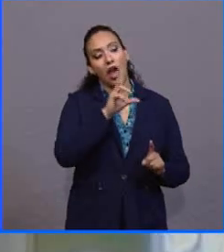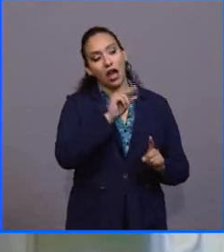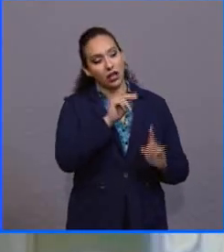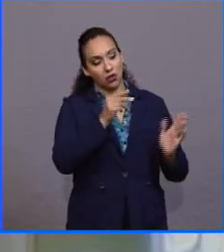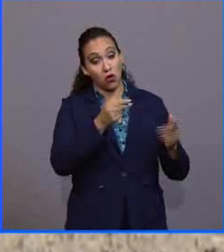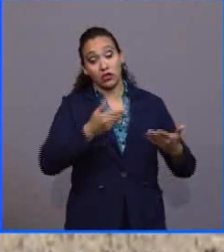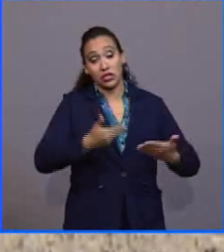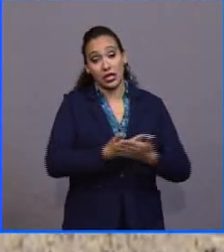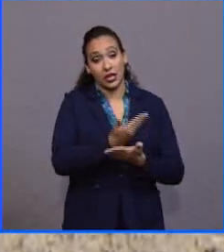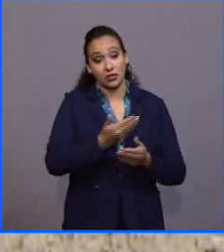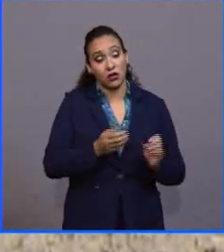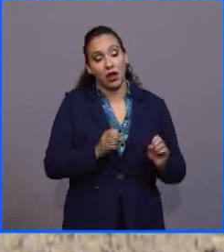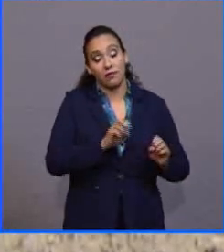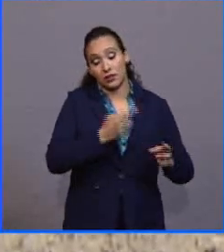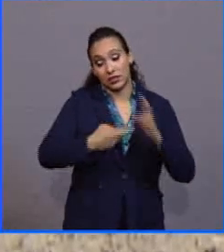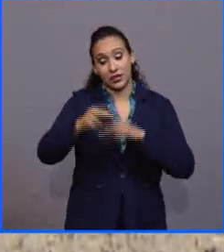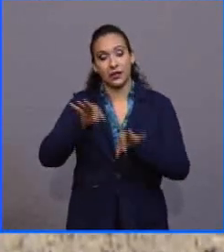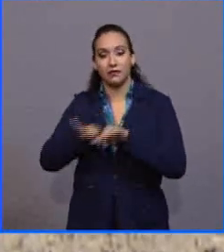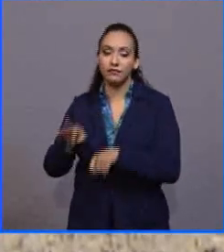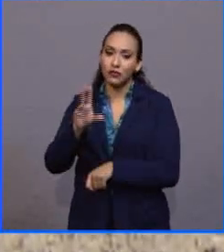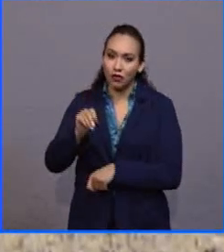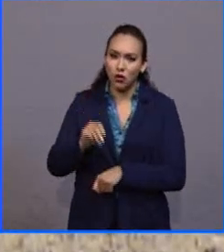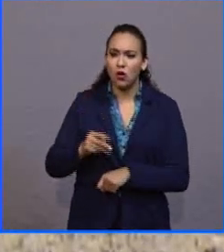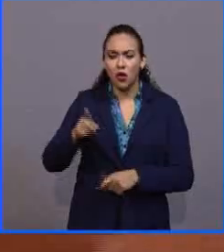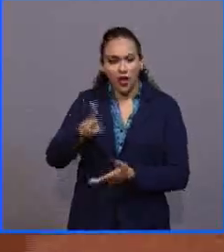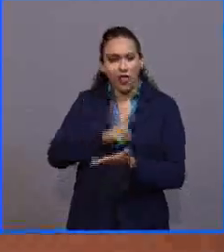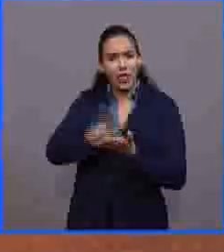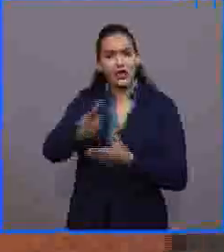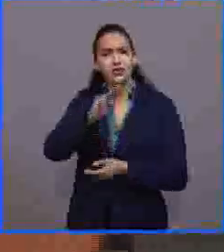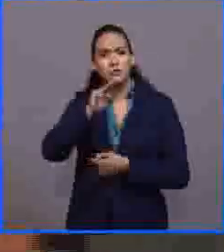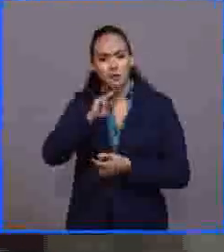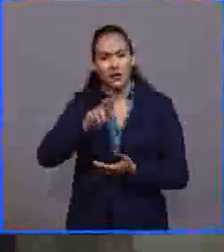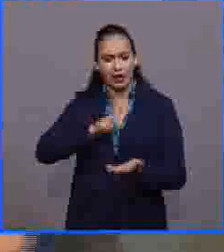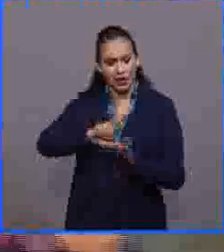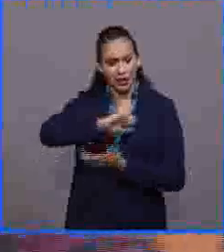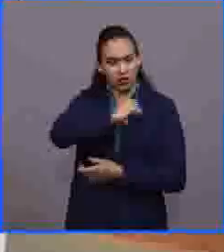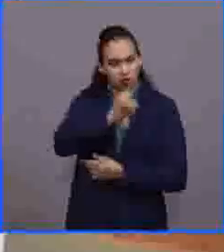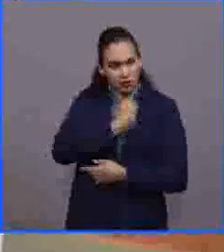su derecho de protección a la maternidad y su derecho a recuperar la salud.